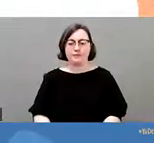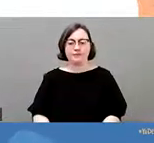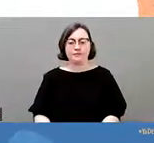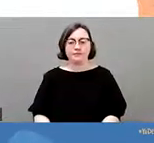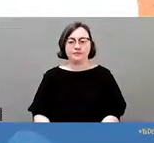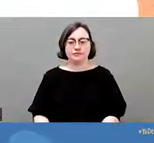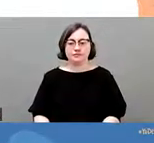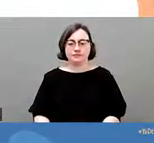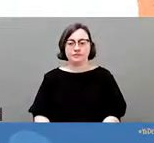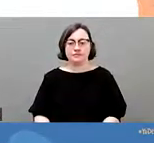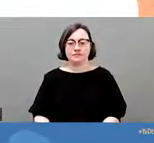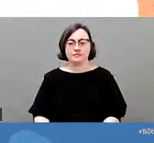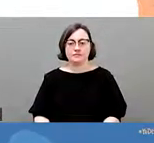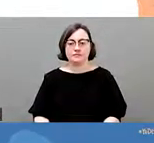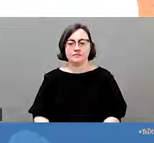Accesibilidad de la